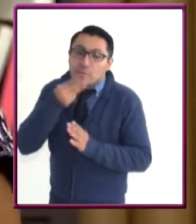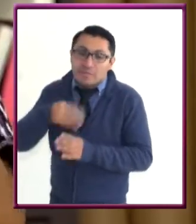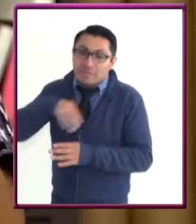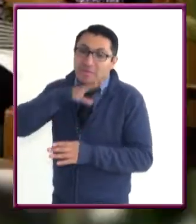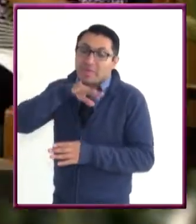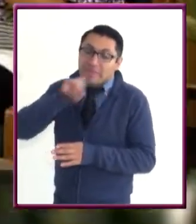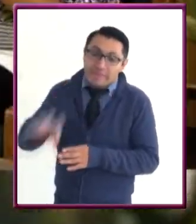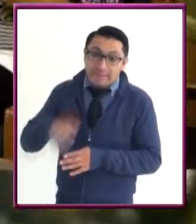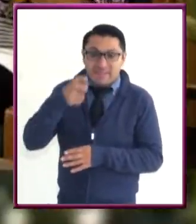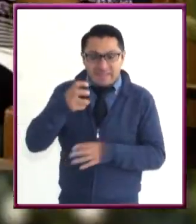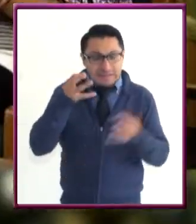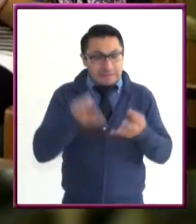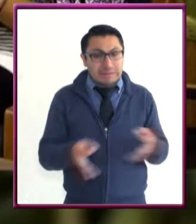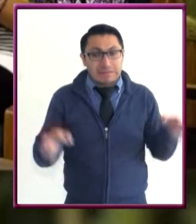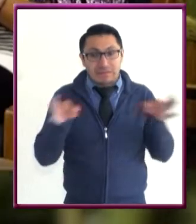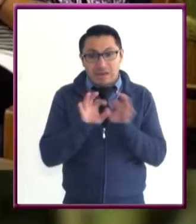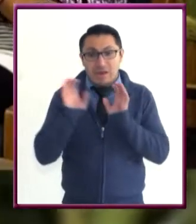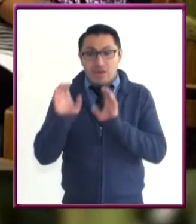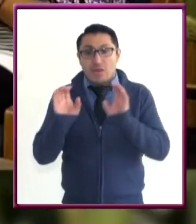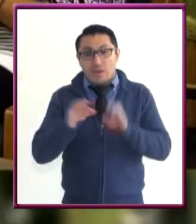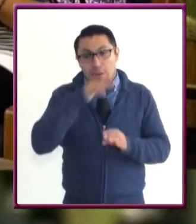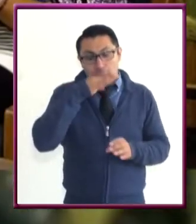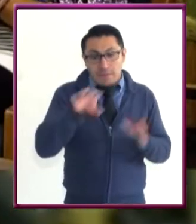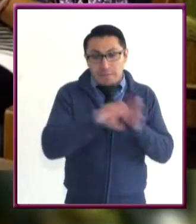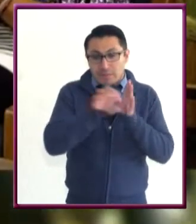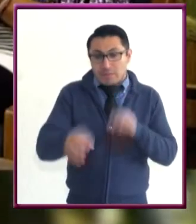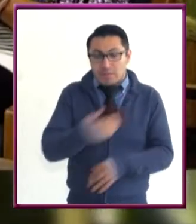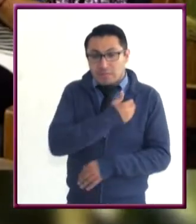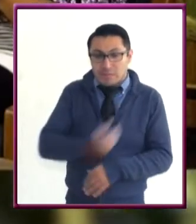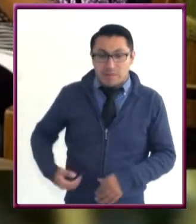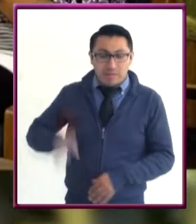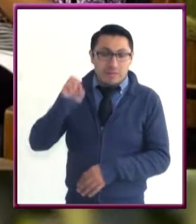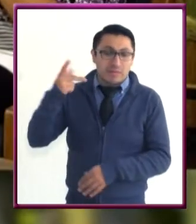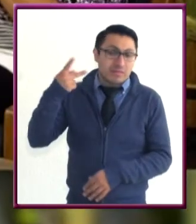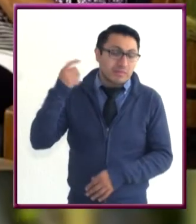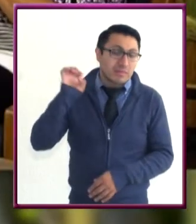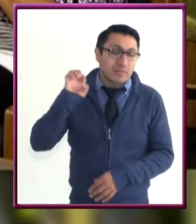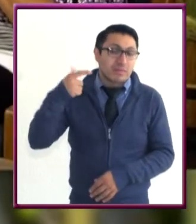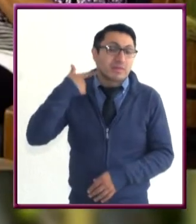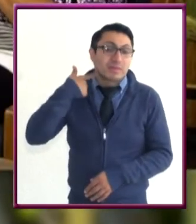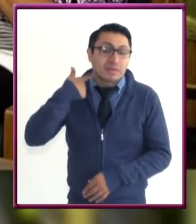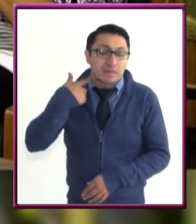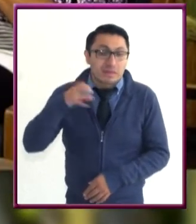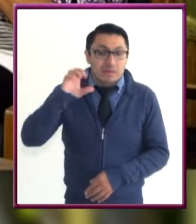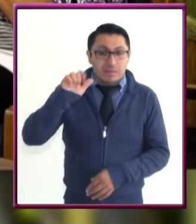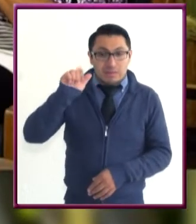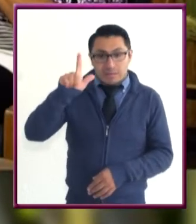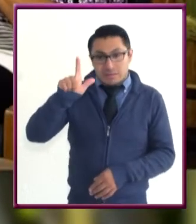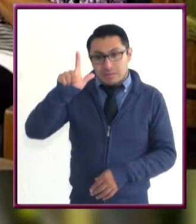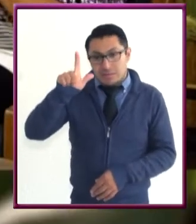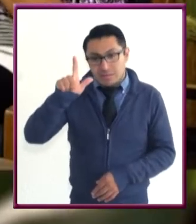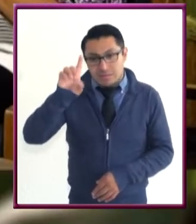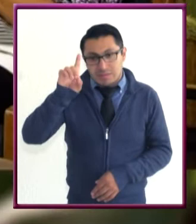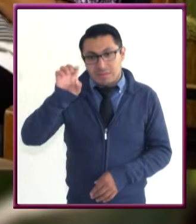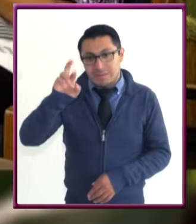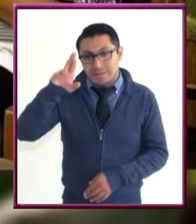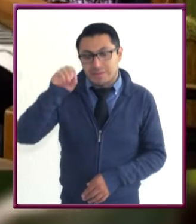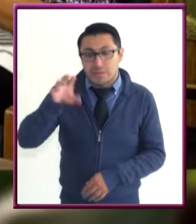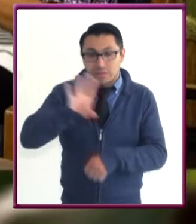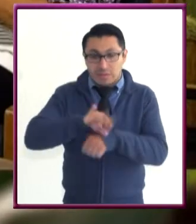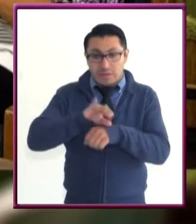nuestra demanda, porque el presidente Calderón dio permisos para siembra todavía experimental y piloto.